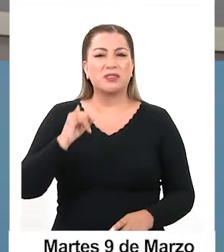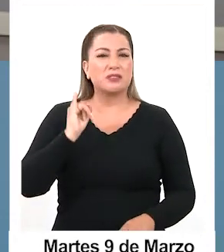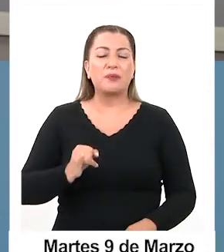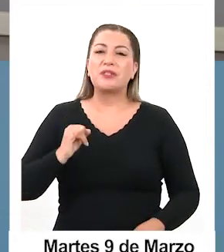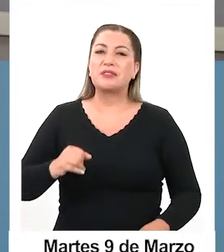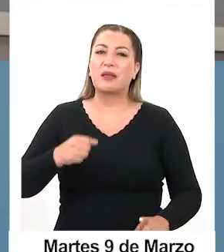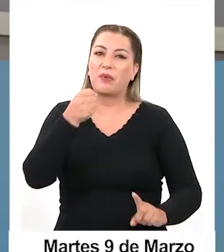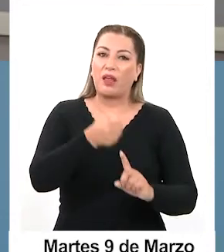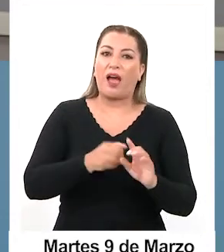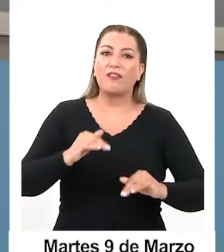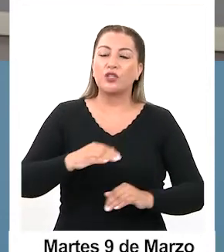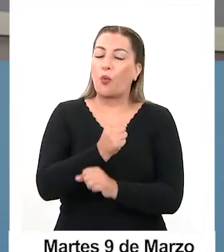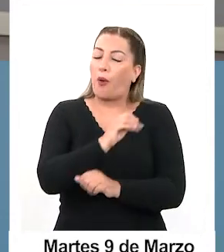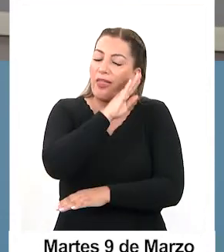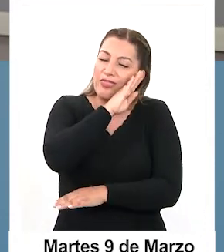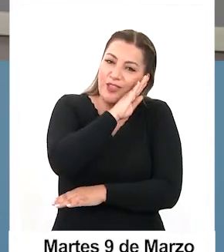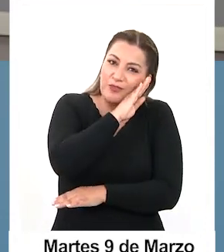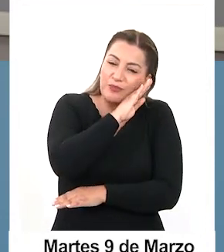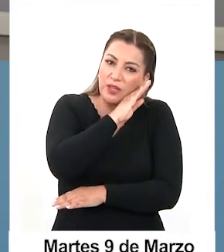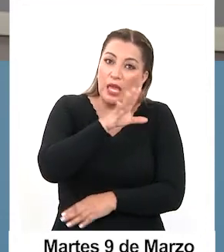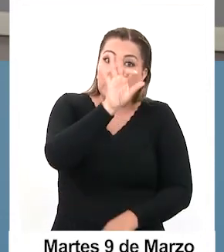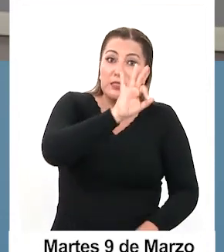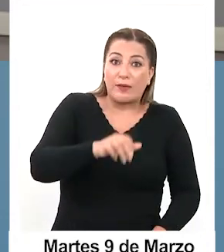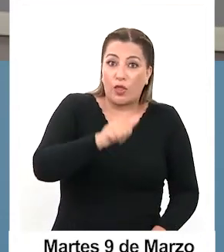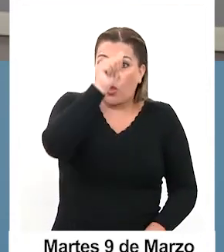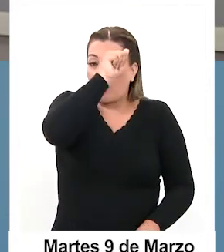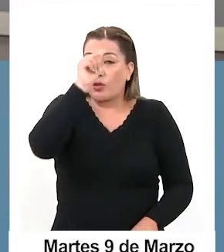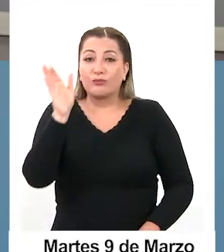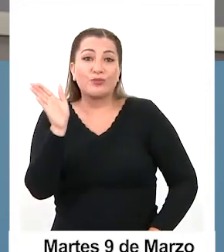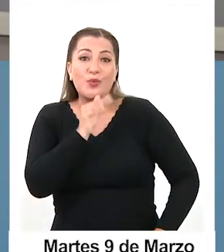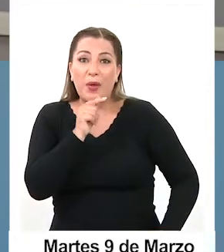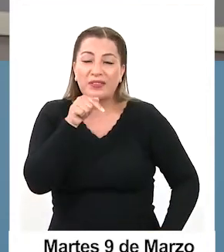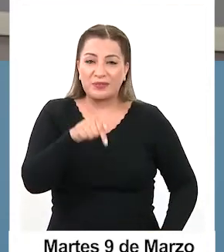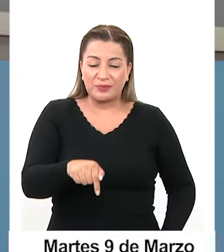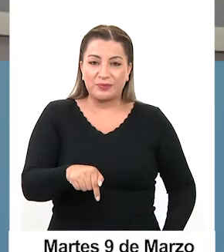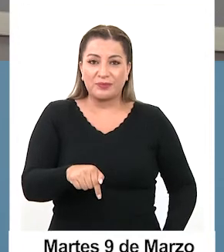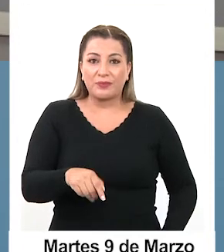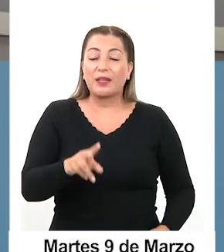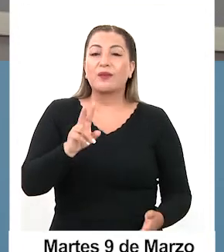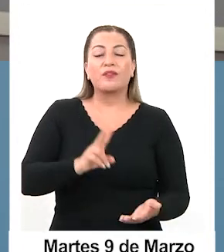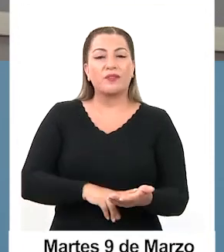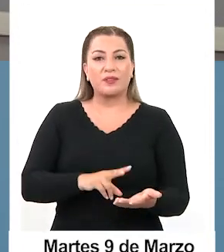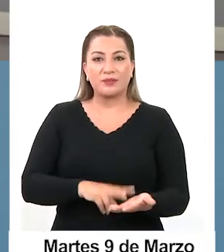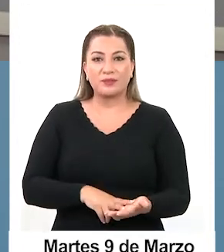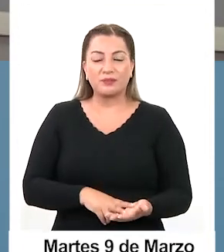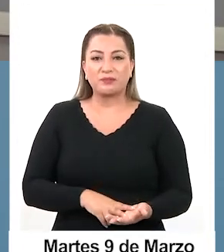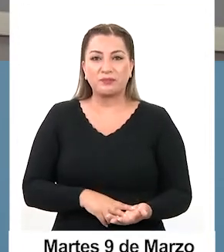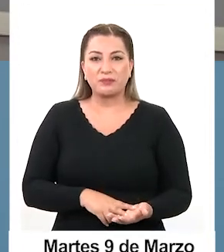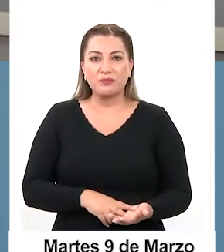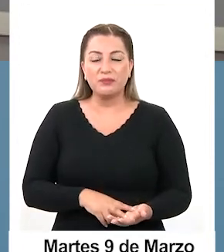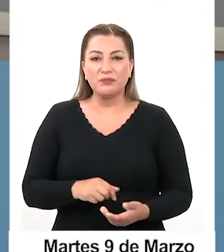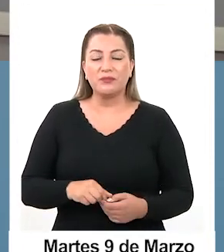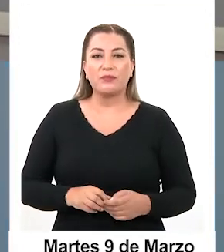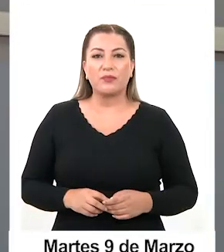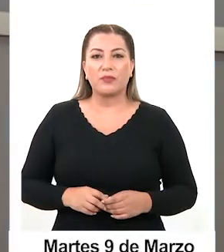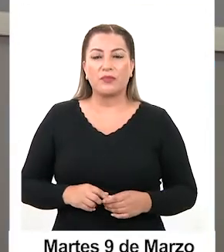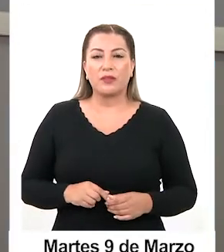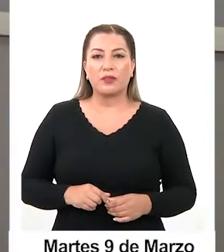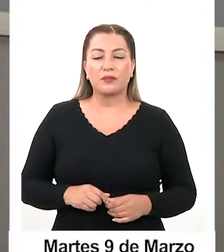dejando de dormir, no teniendo ni sábado ni domingo, pero sin duda tampoco me corresponde a mí